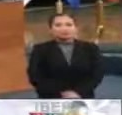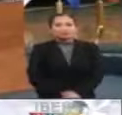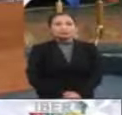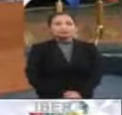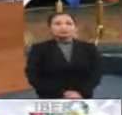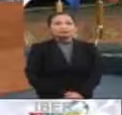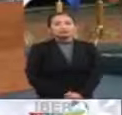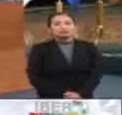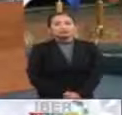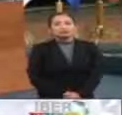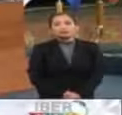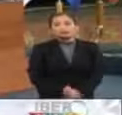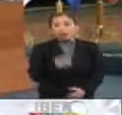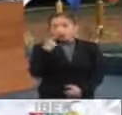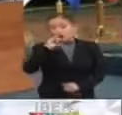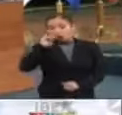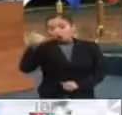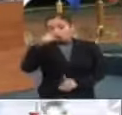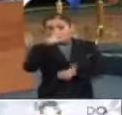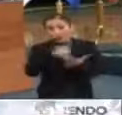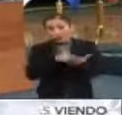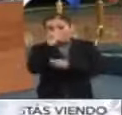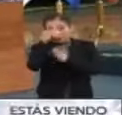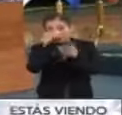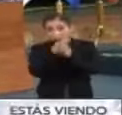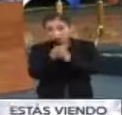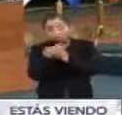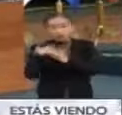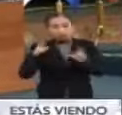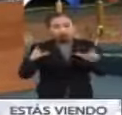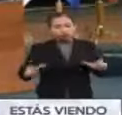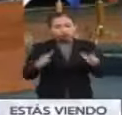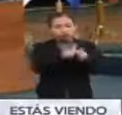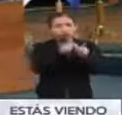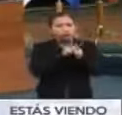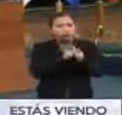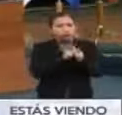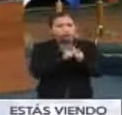decir, en algunas otras partes del mundo las Fuerzas Armadas